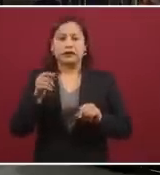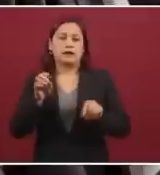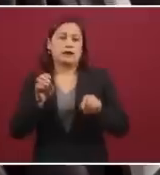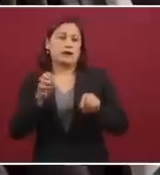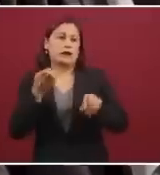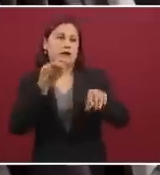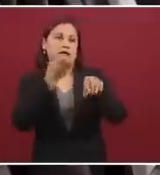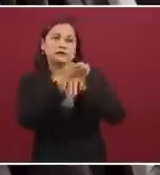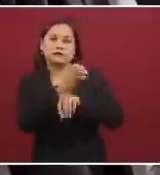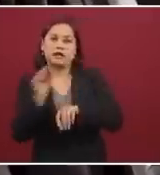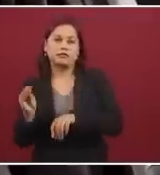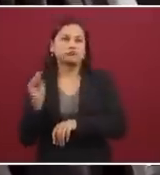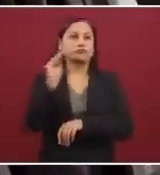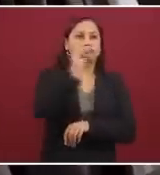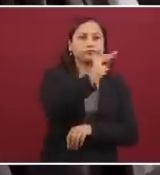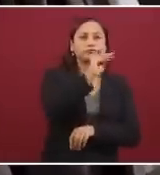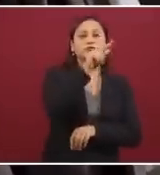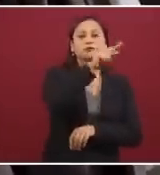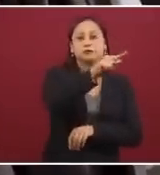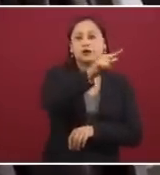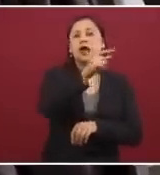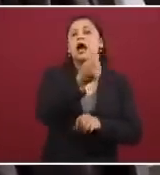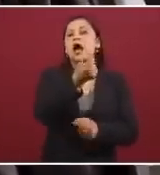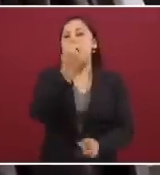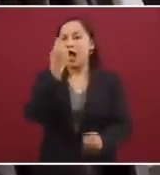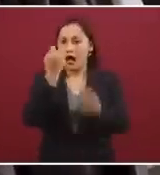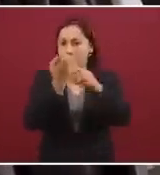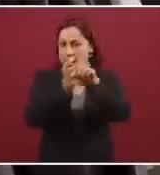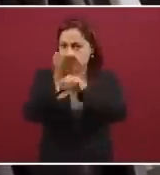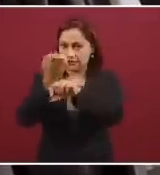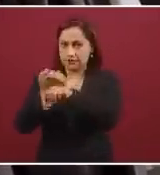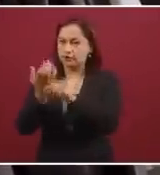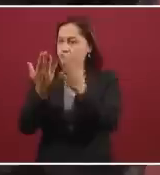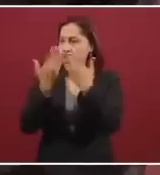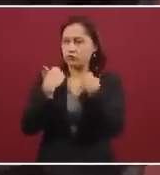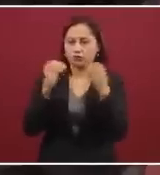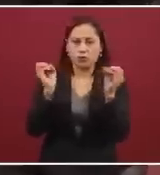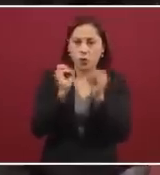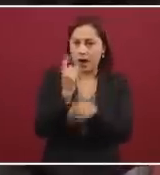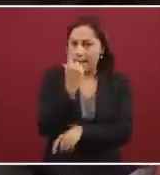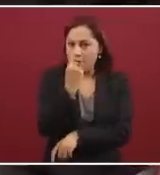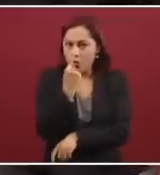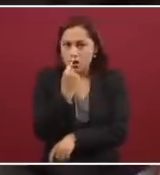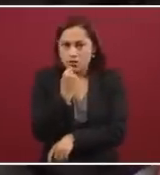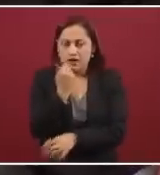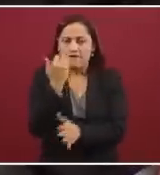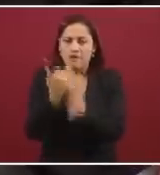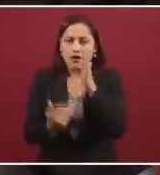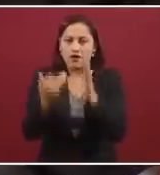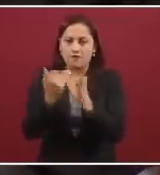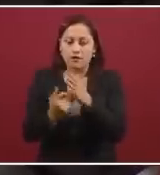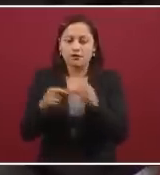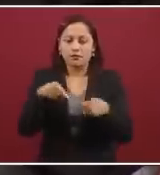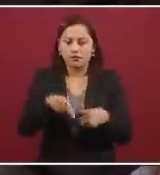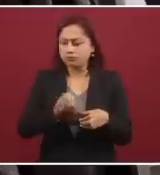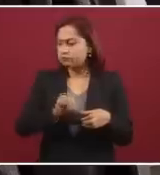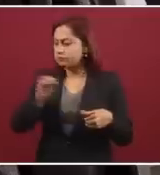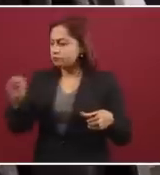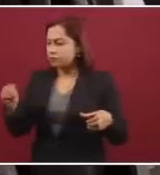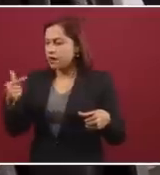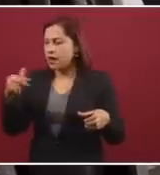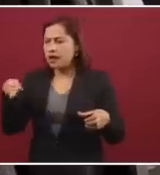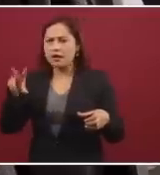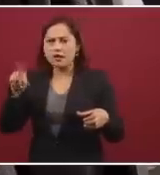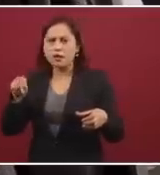capacitadas no hay elementos suficientes que den seguridad esto por un lado y por el otro pues la nota que a nivel digamos